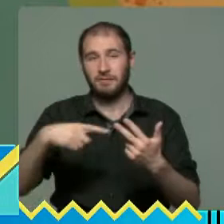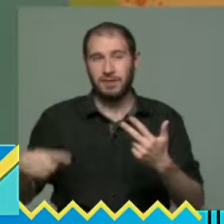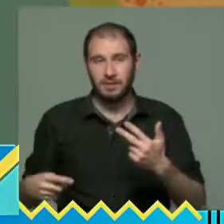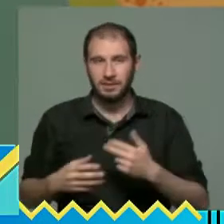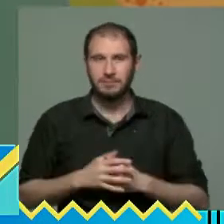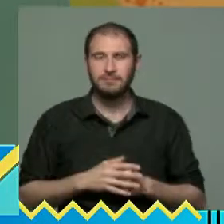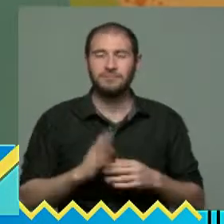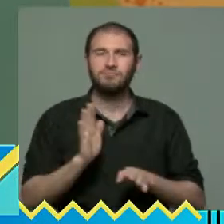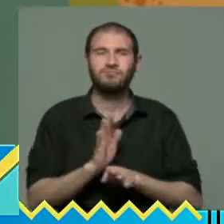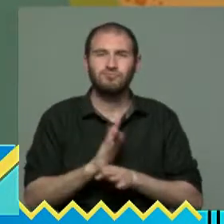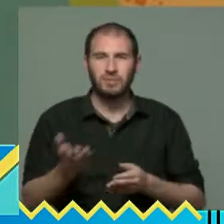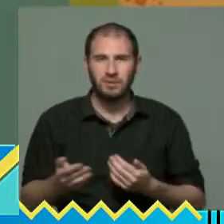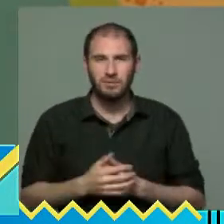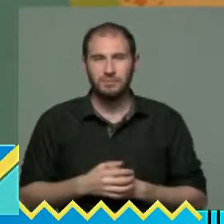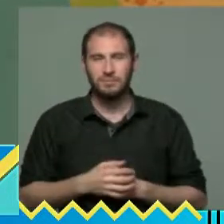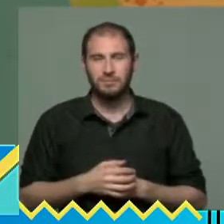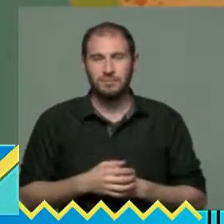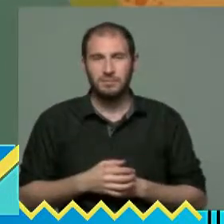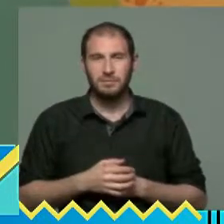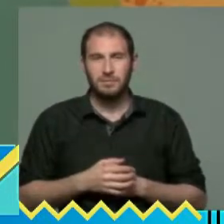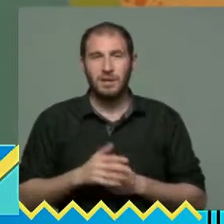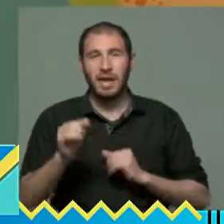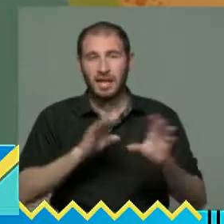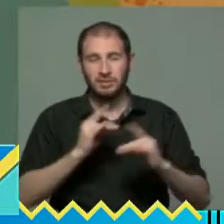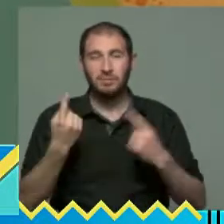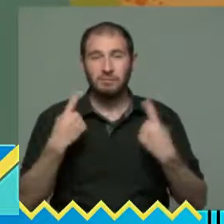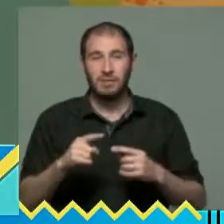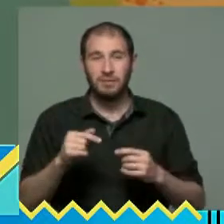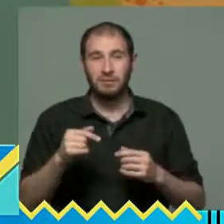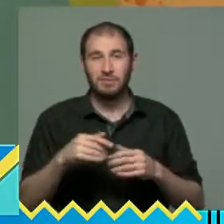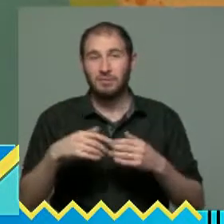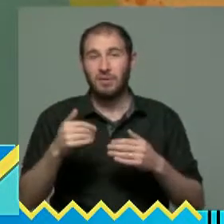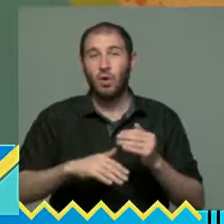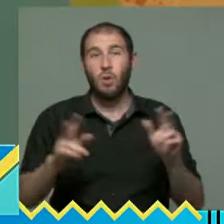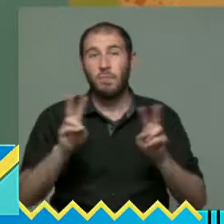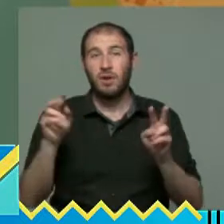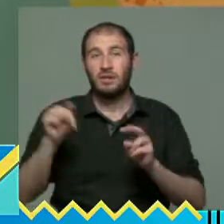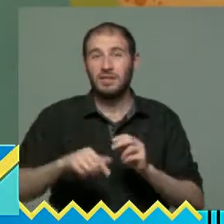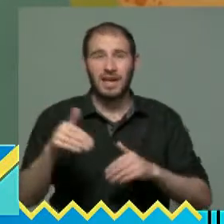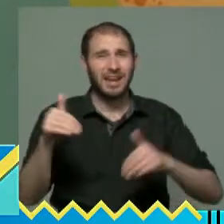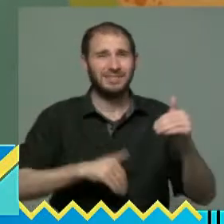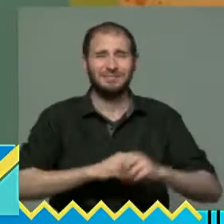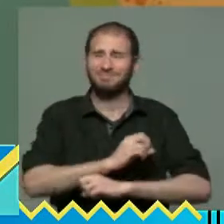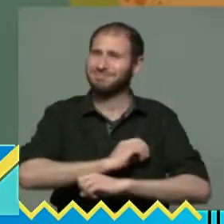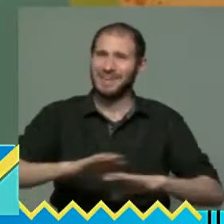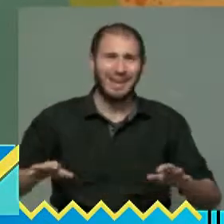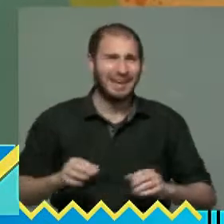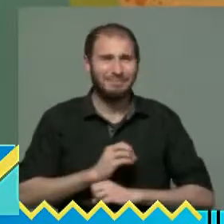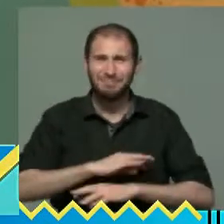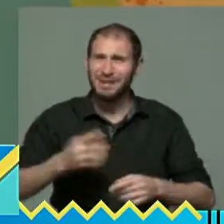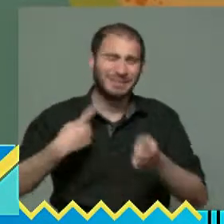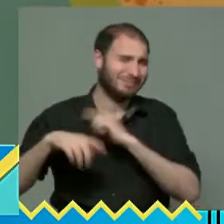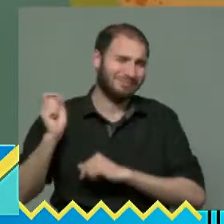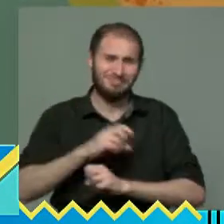eso generó una buena opción. Pero ahora se dio vuelta todo. Ahora el justicialismo hizo una de las peores elecciones de su